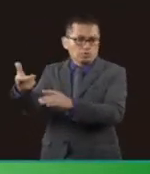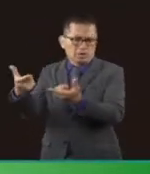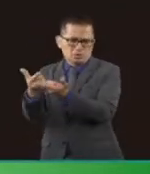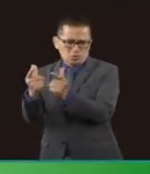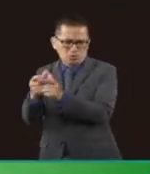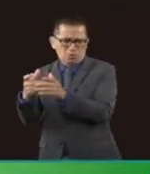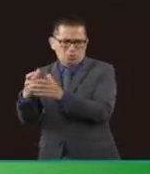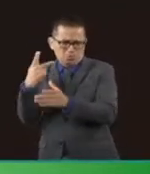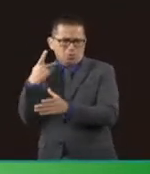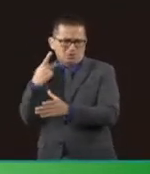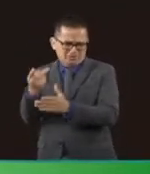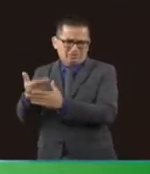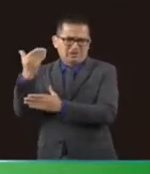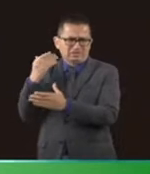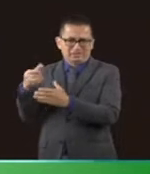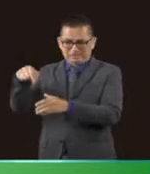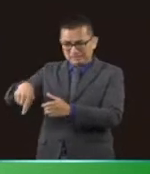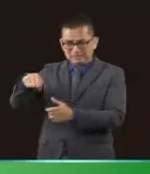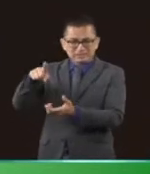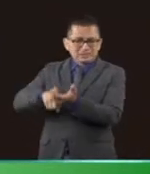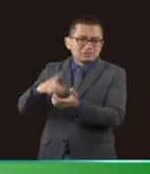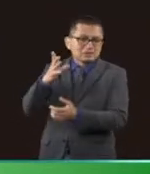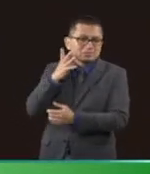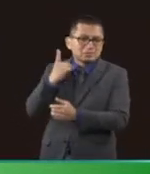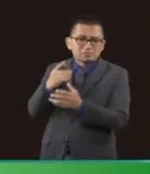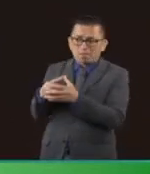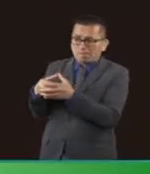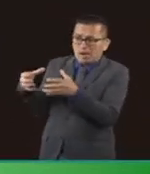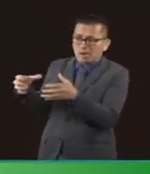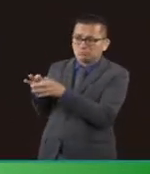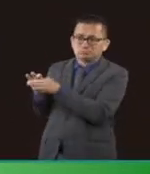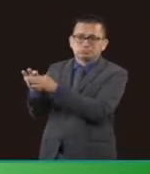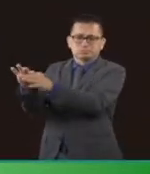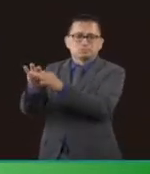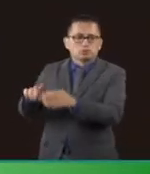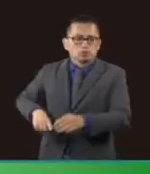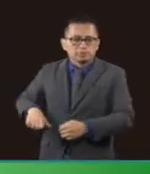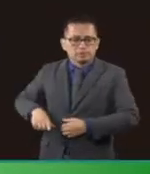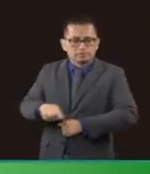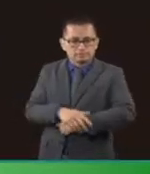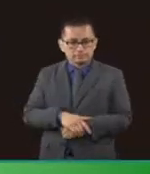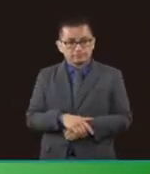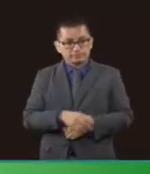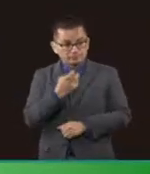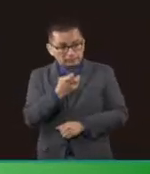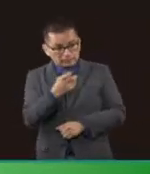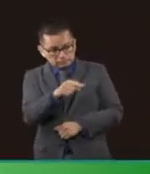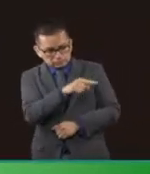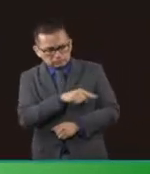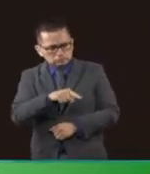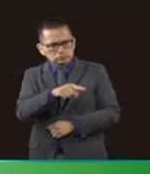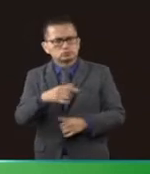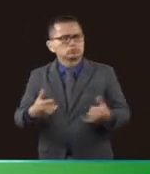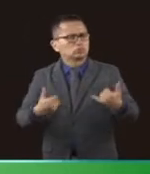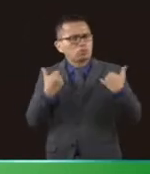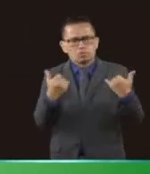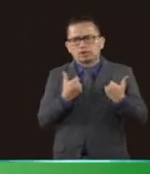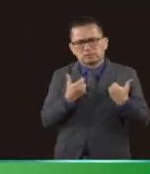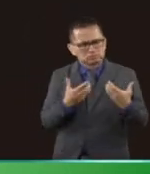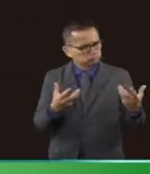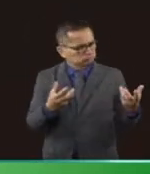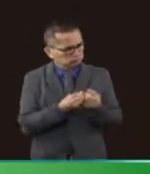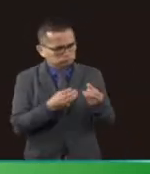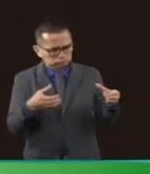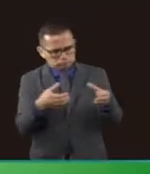en el congreso que negaban la pluralidad del país jóvenes que se reunieron para exigirle a ese